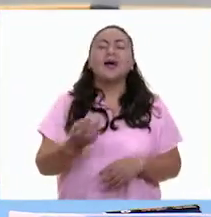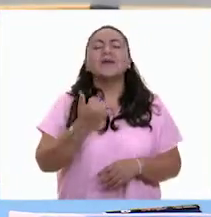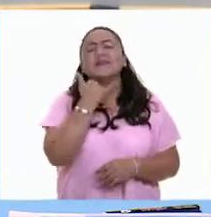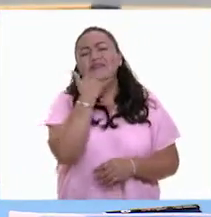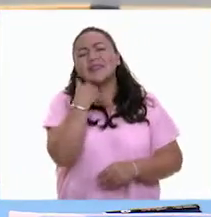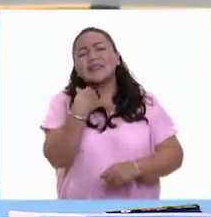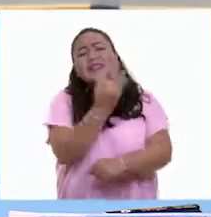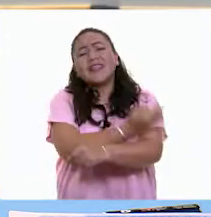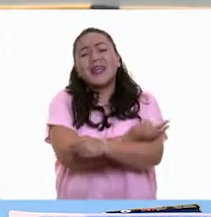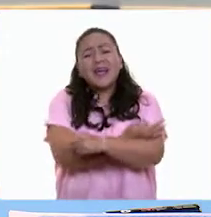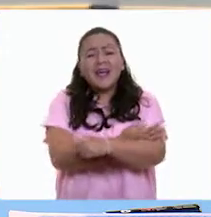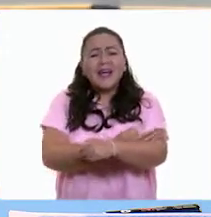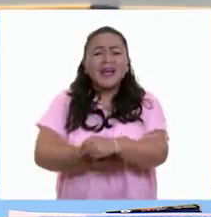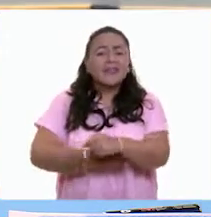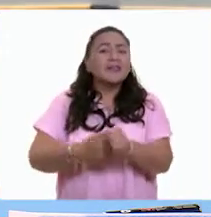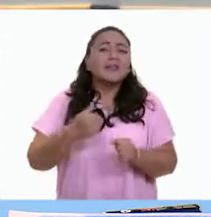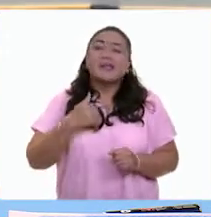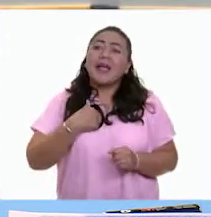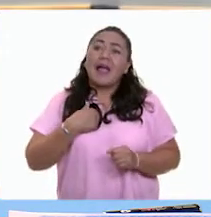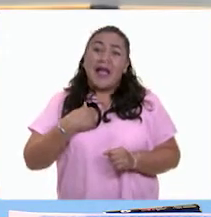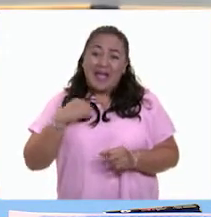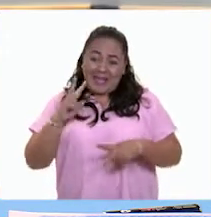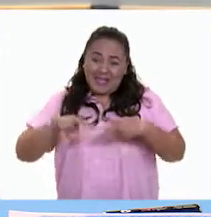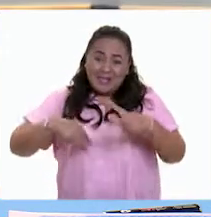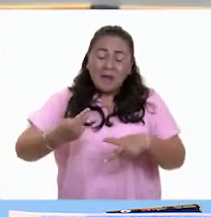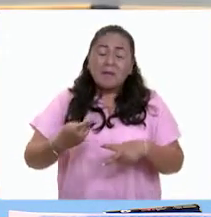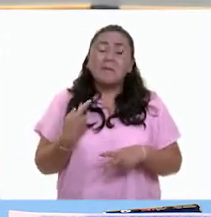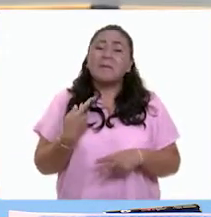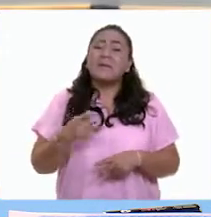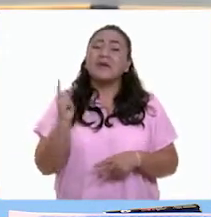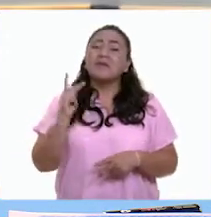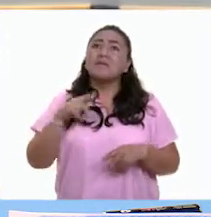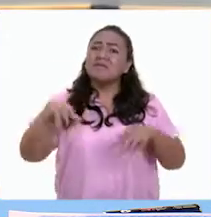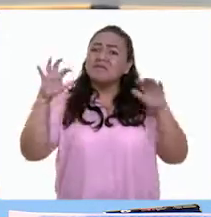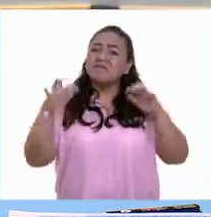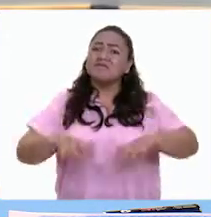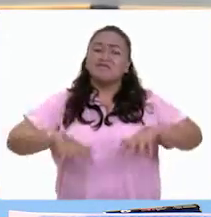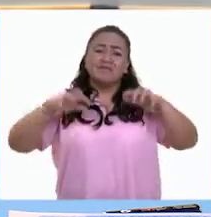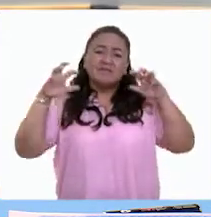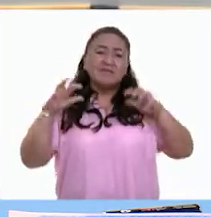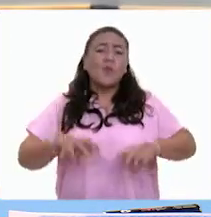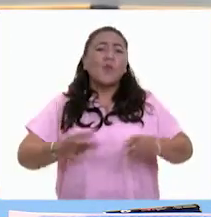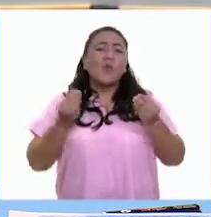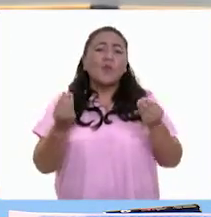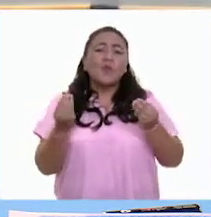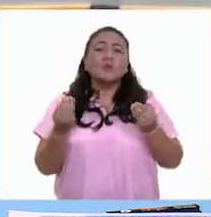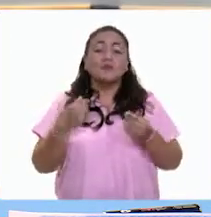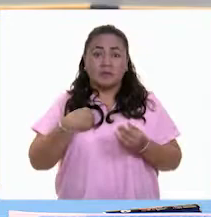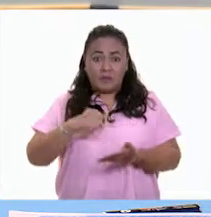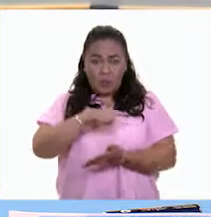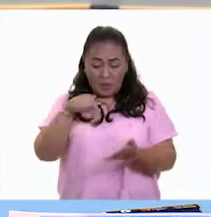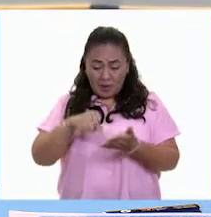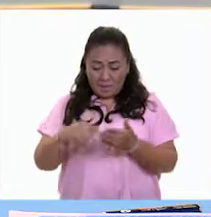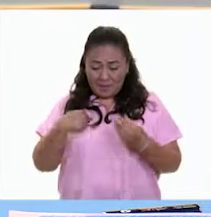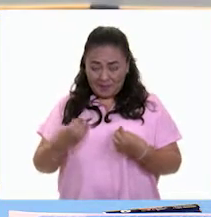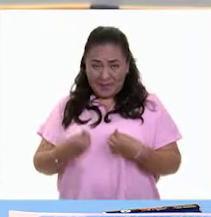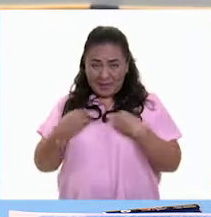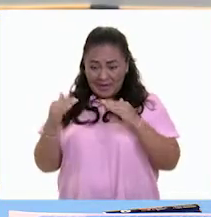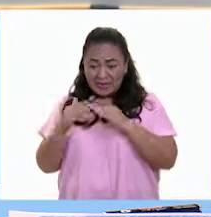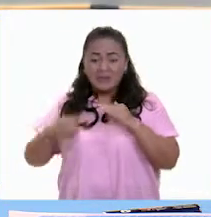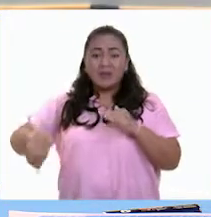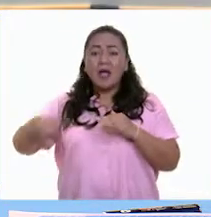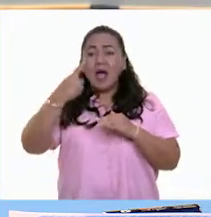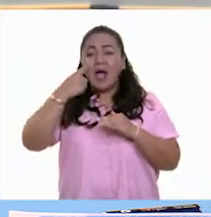por llegar tan tarde. Ay, ya venía para acá, pero es que últimamente ha llovido muchísimo. Y por donde vivo se inundan todas las